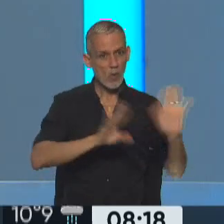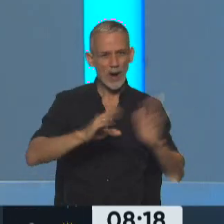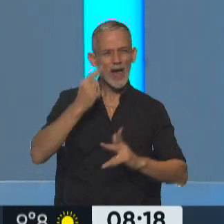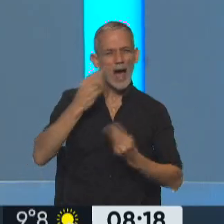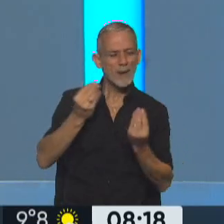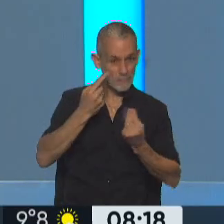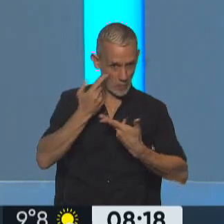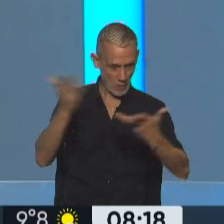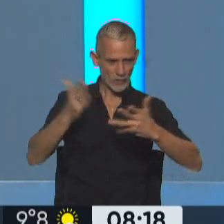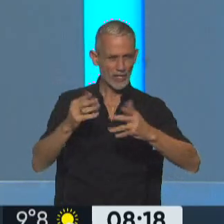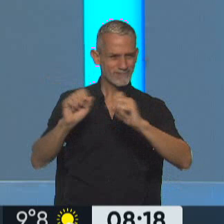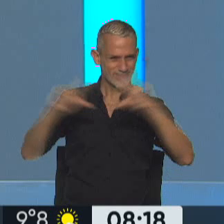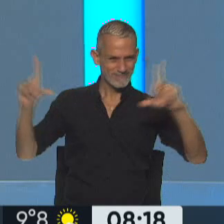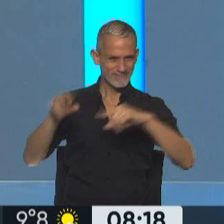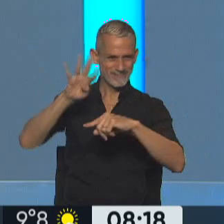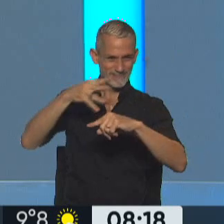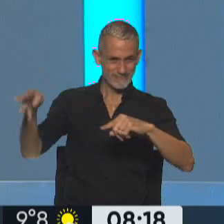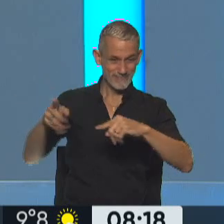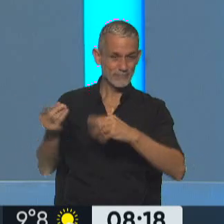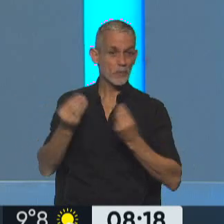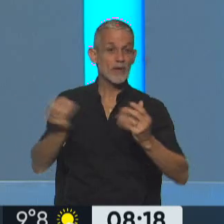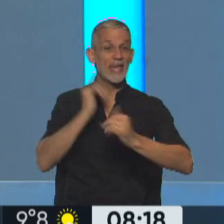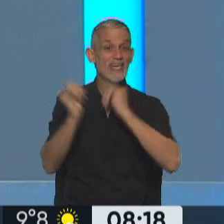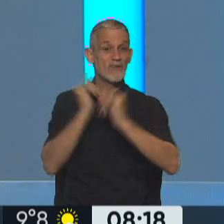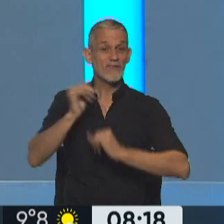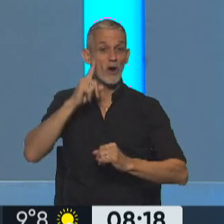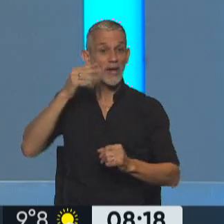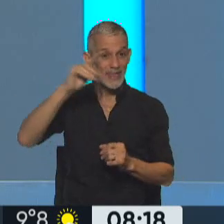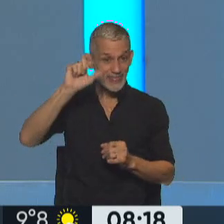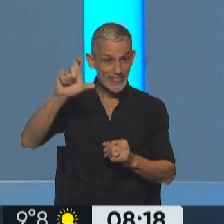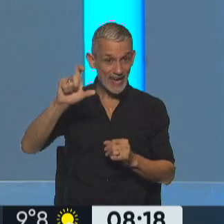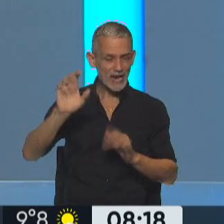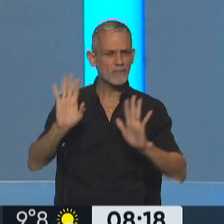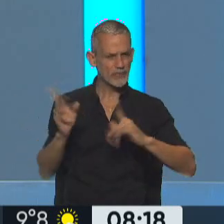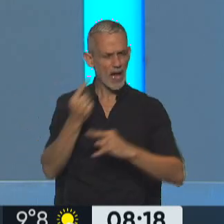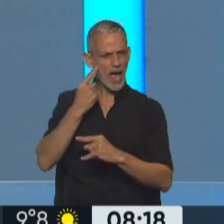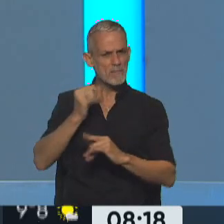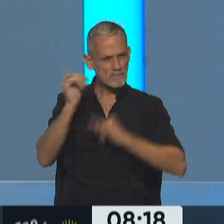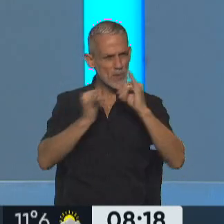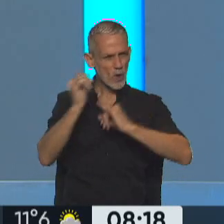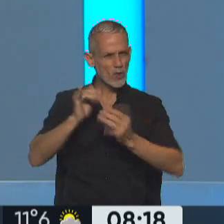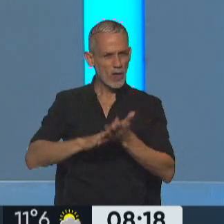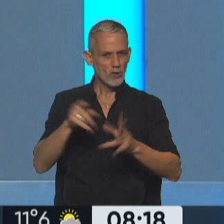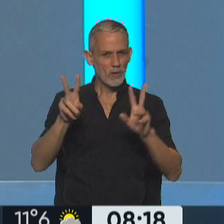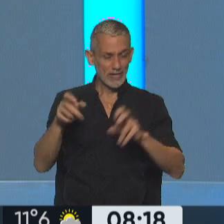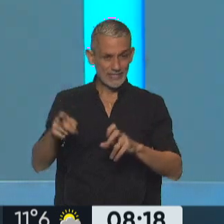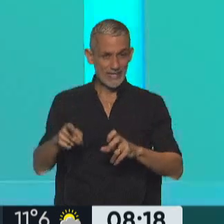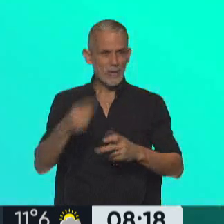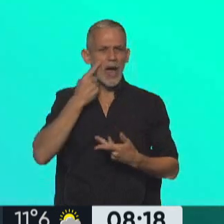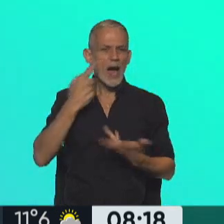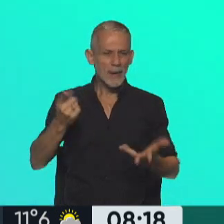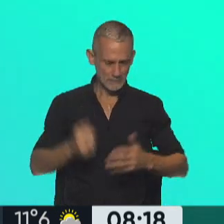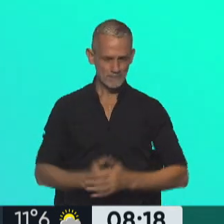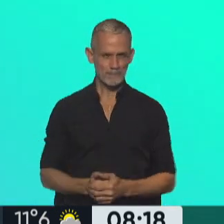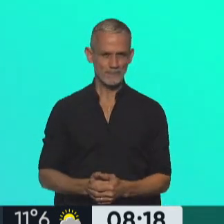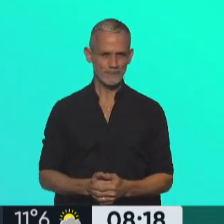para mostrar, si podemos, una parte del informe del INDEC que me quería posicionar justamente en eso. Si lo podemos mostrar